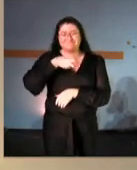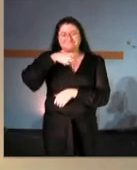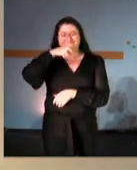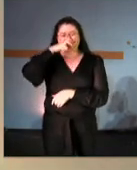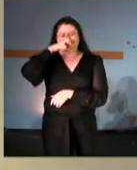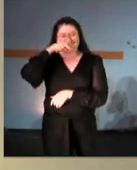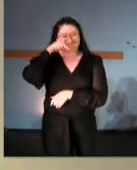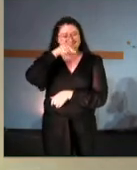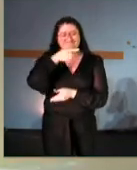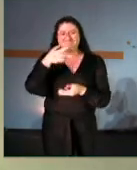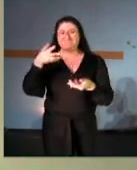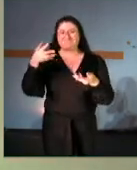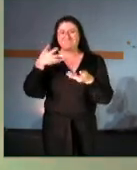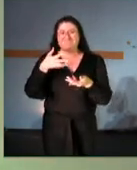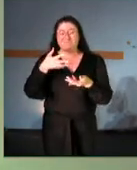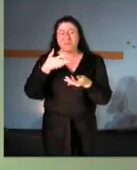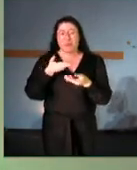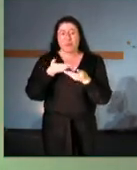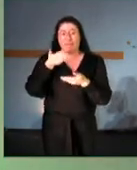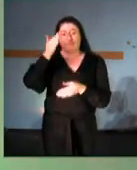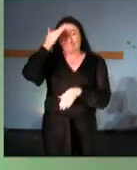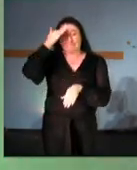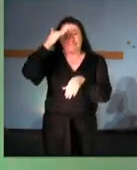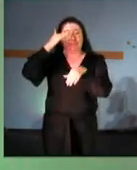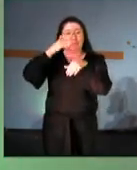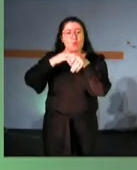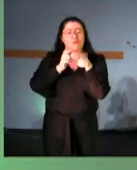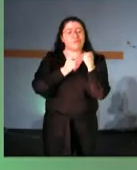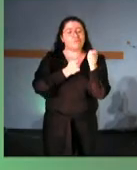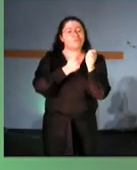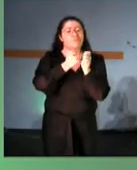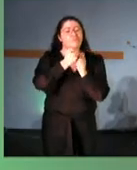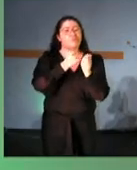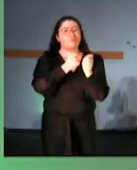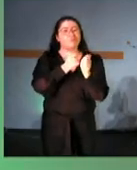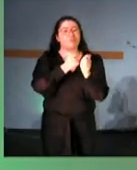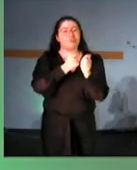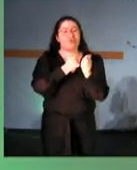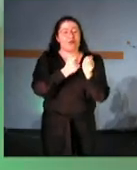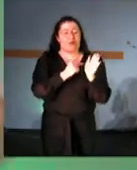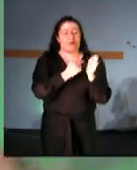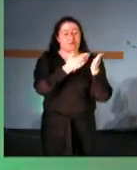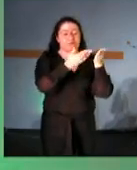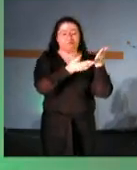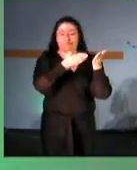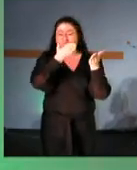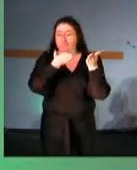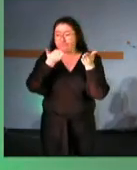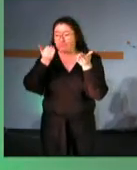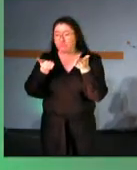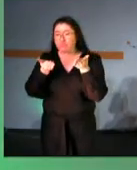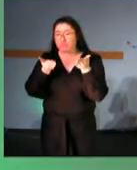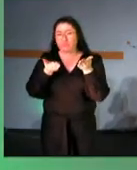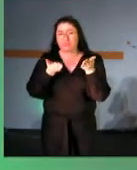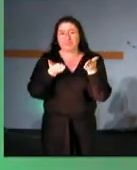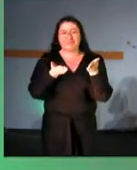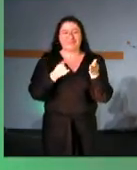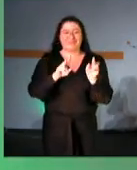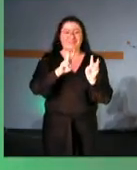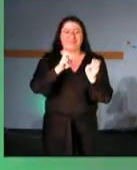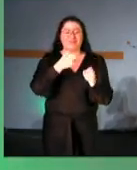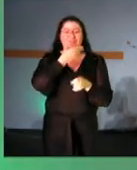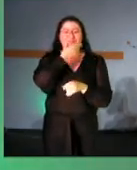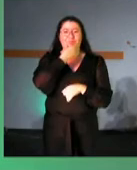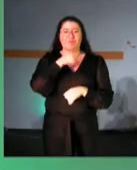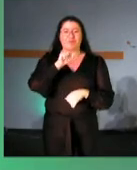manipula esta memoria, manipula los símbolos, manipula a Sandino, manipula a